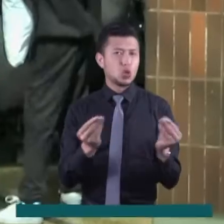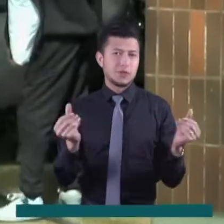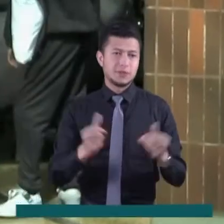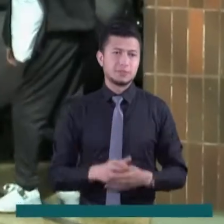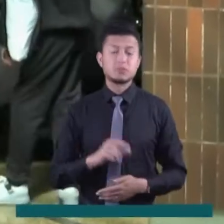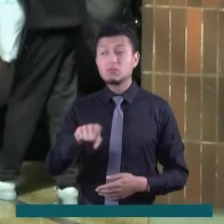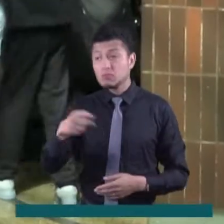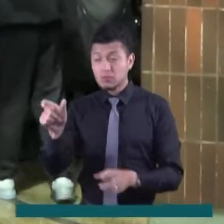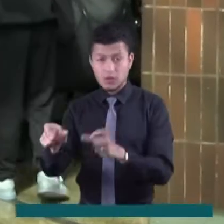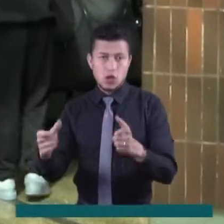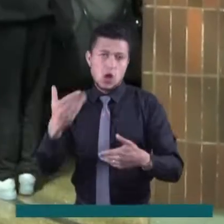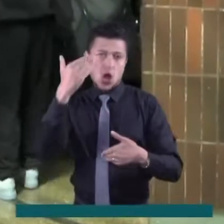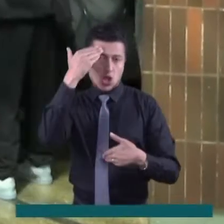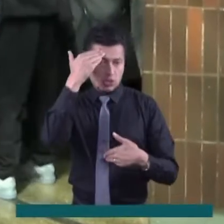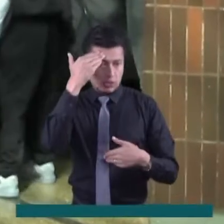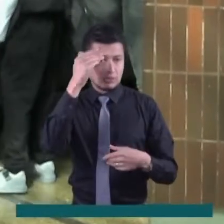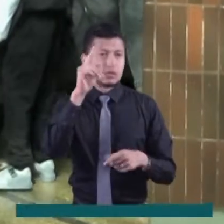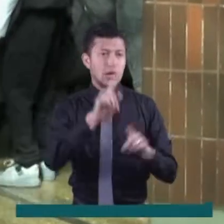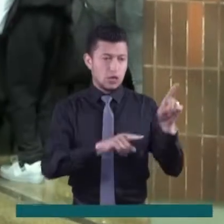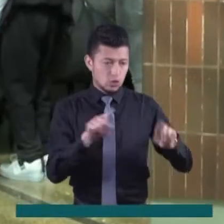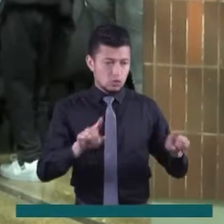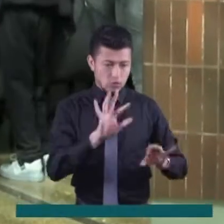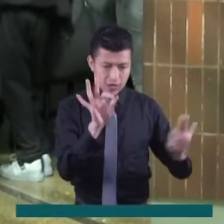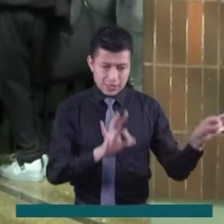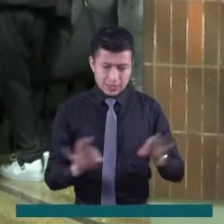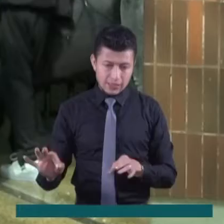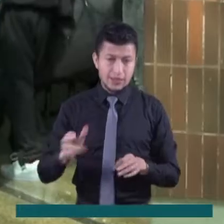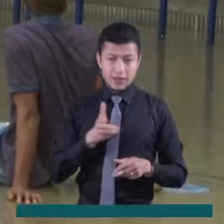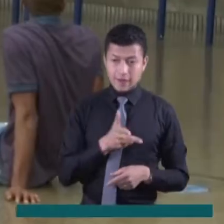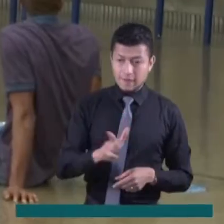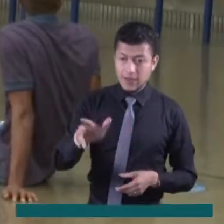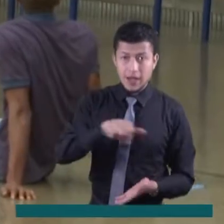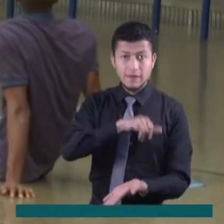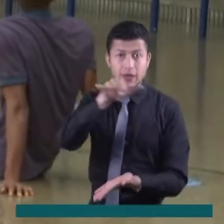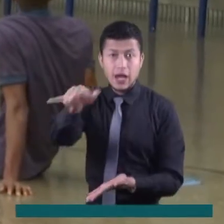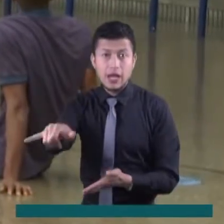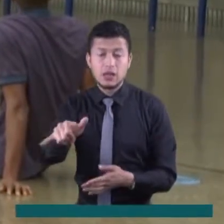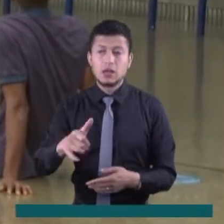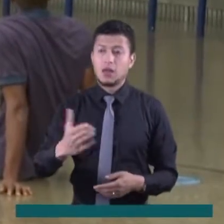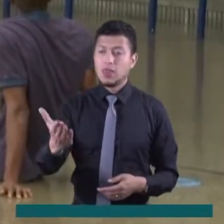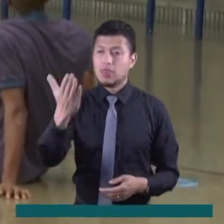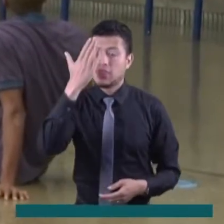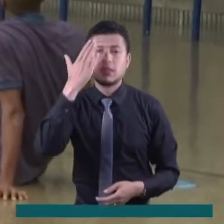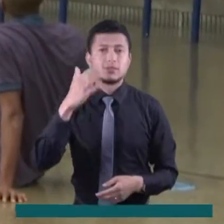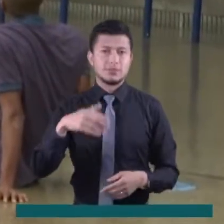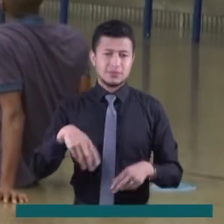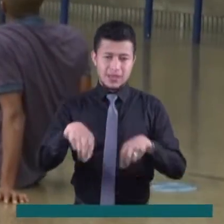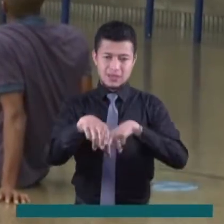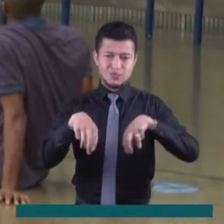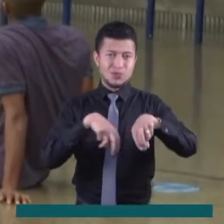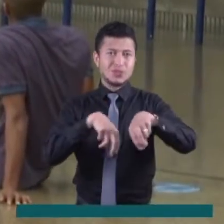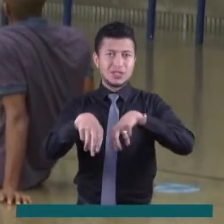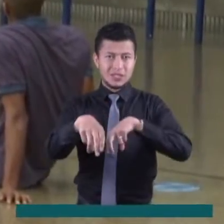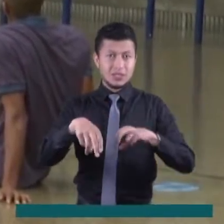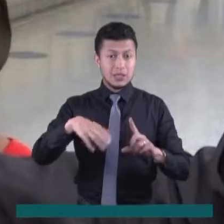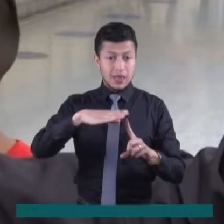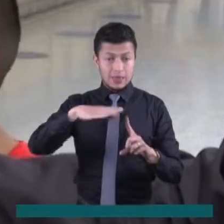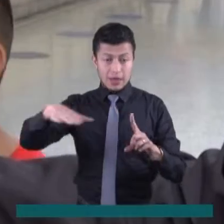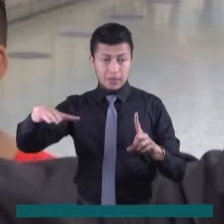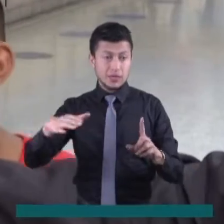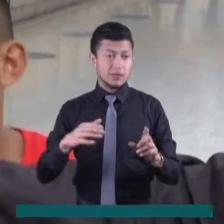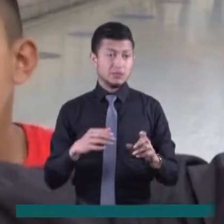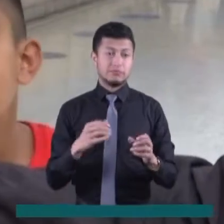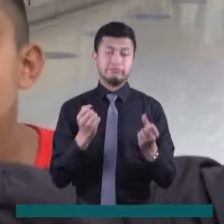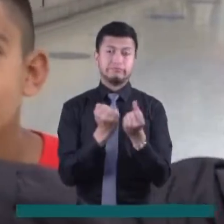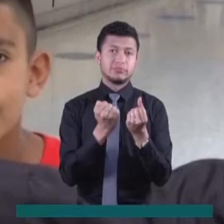despacio. Otros son conscientes que algunos ciudadanos dejan para última hora su viaje y por eso los contratiempos en las terminales de transporte.